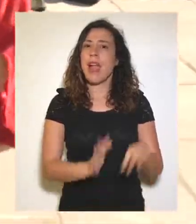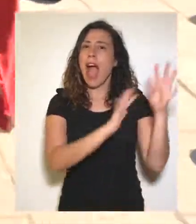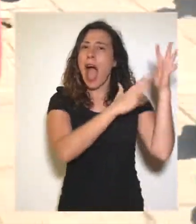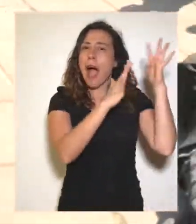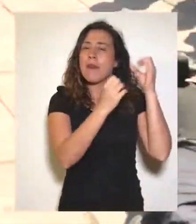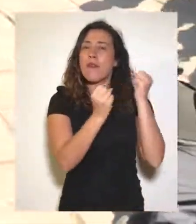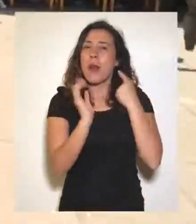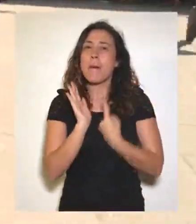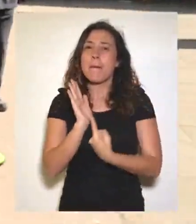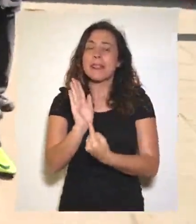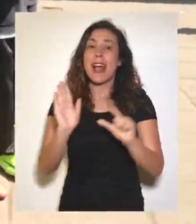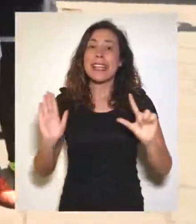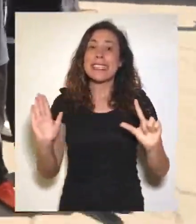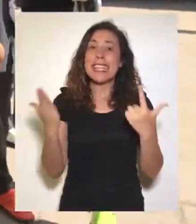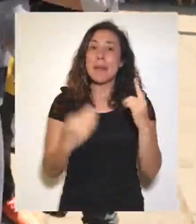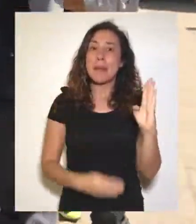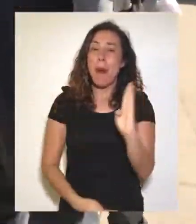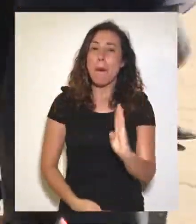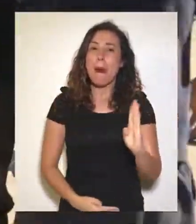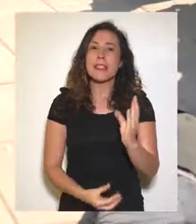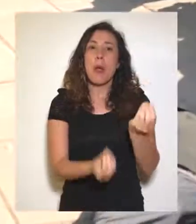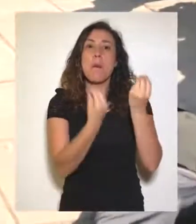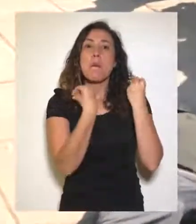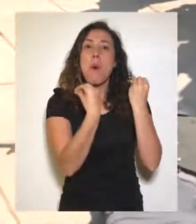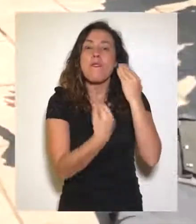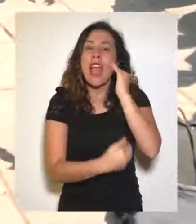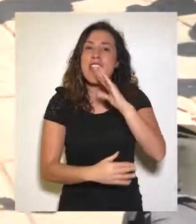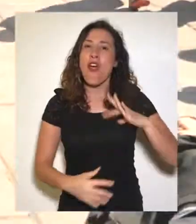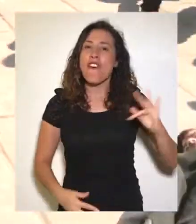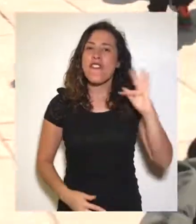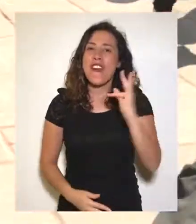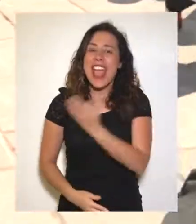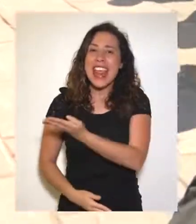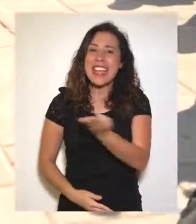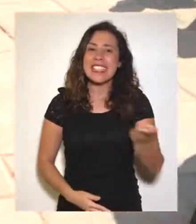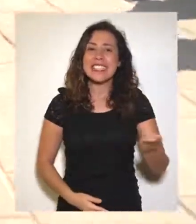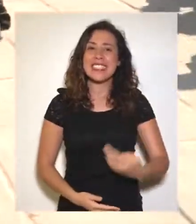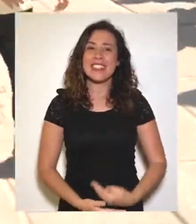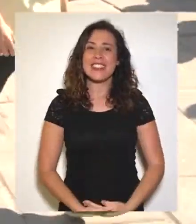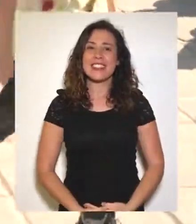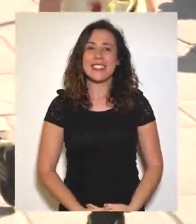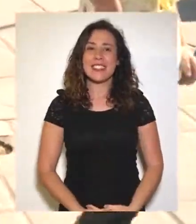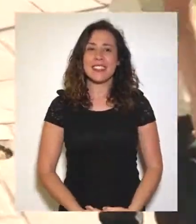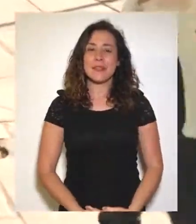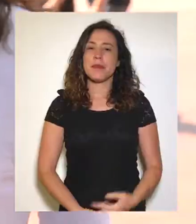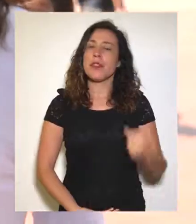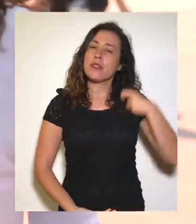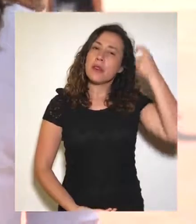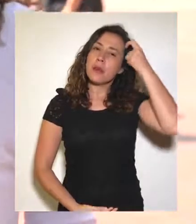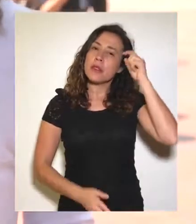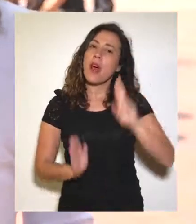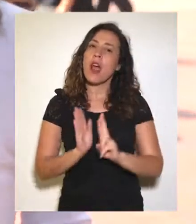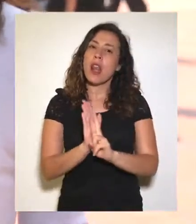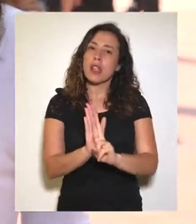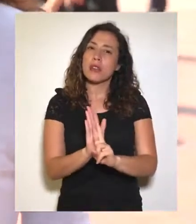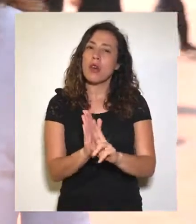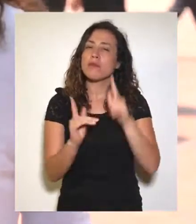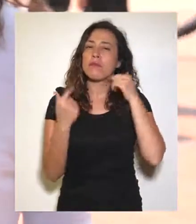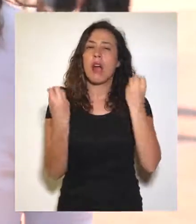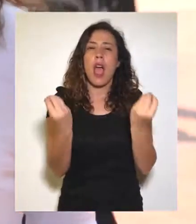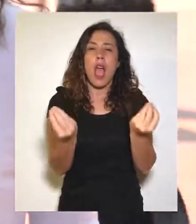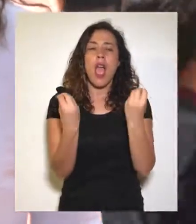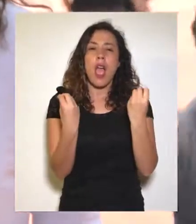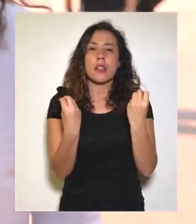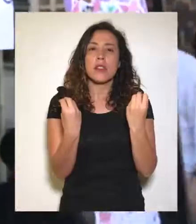Fuerte aplauso a la presentación del séptimo ámbito. Muy bien, niño, lo felicito. Yo creo que el resultado ha sido